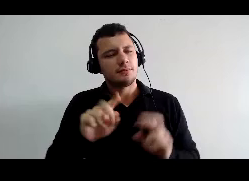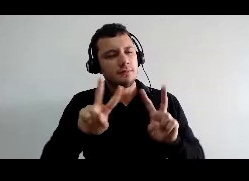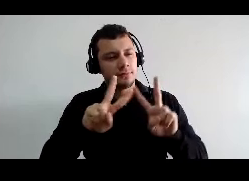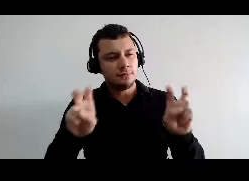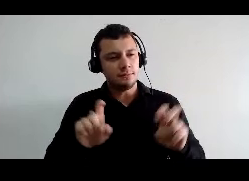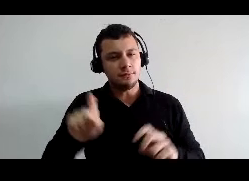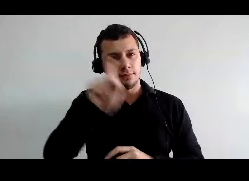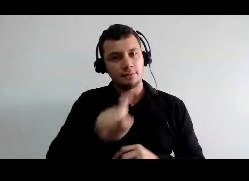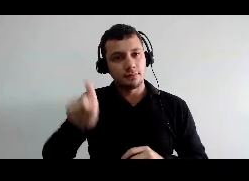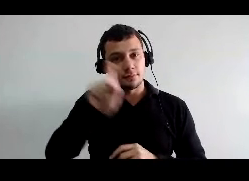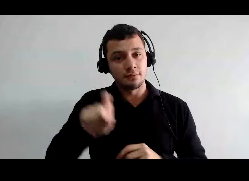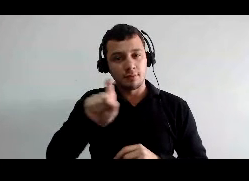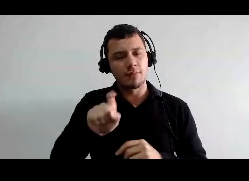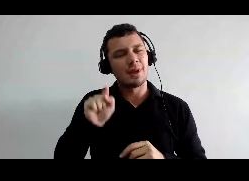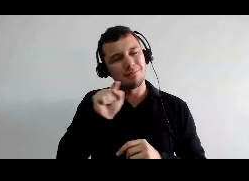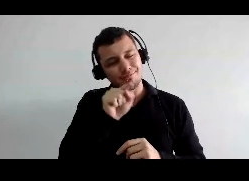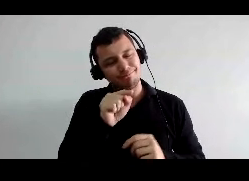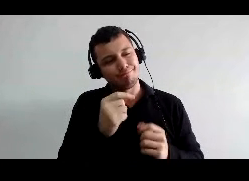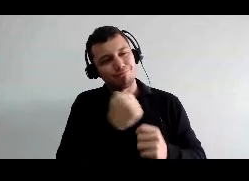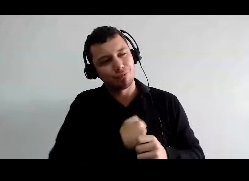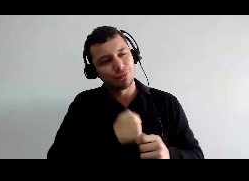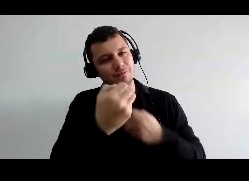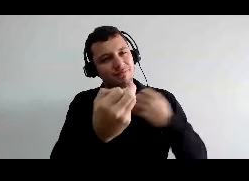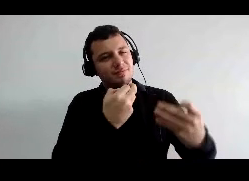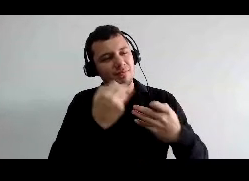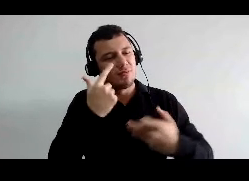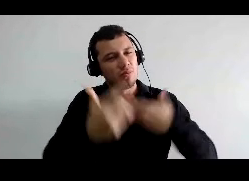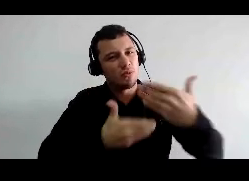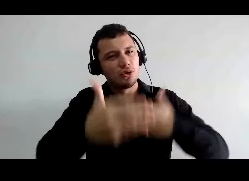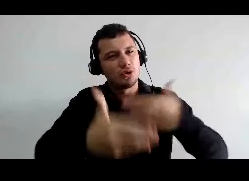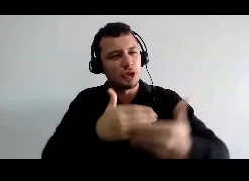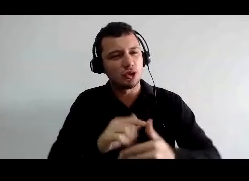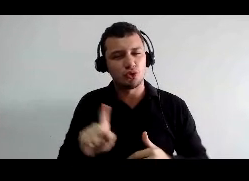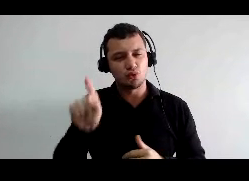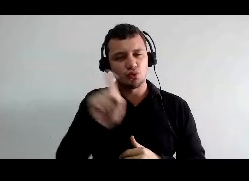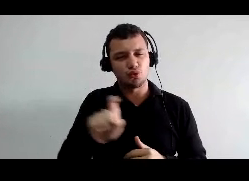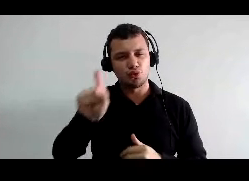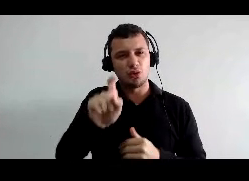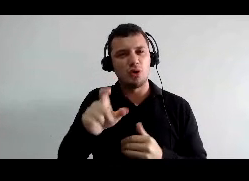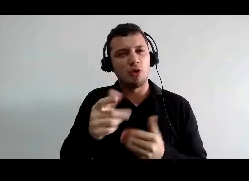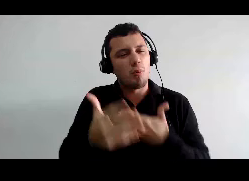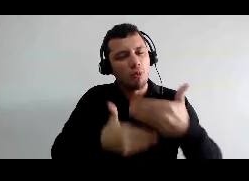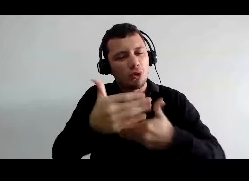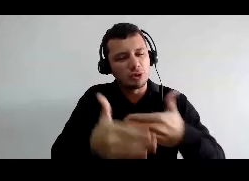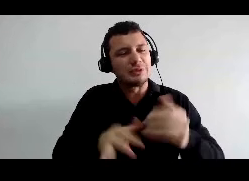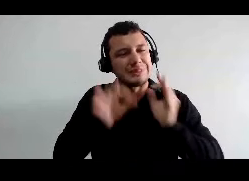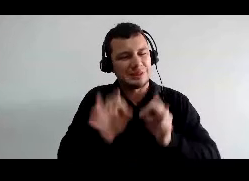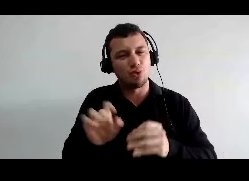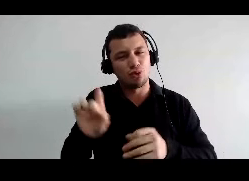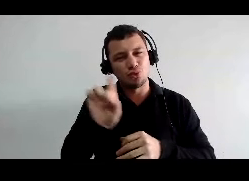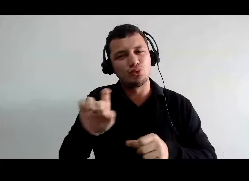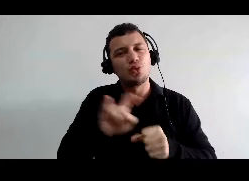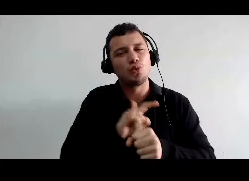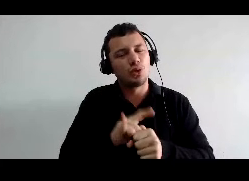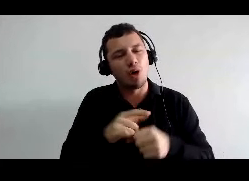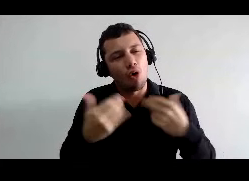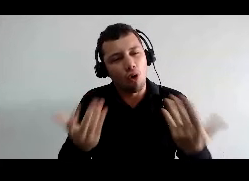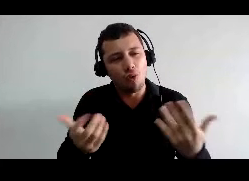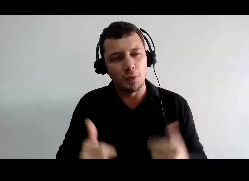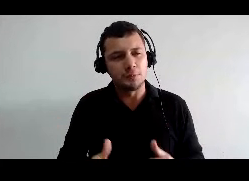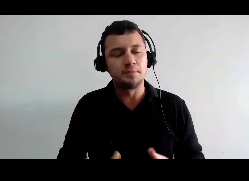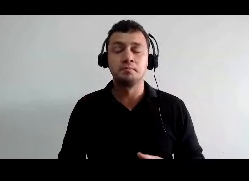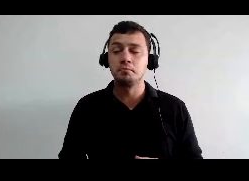¿Nos podría recordar en qué procesos se generan? Bueno, entonces debemos entender que los procedimientos que generan